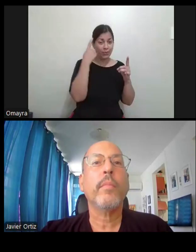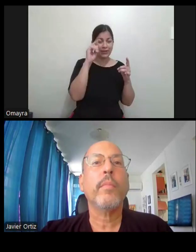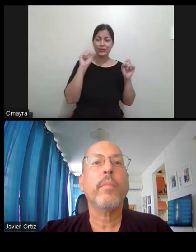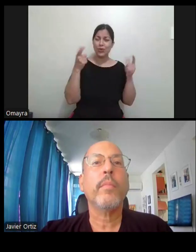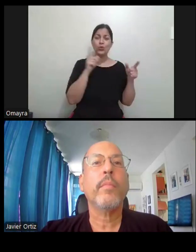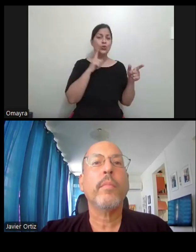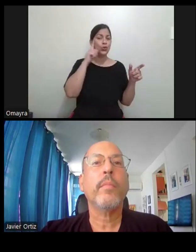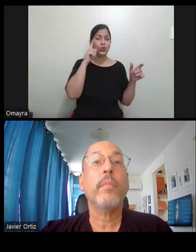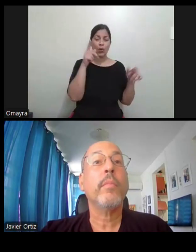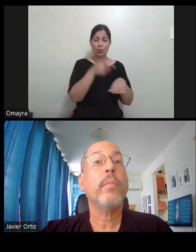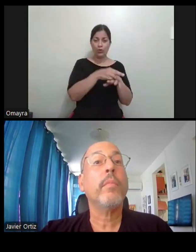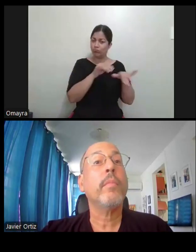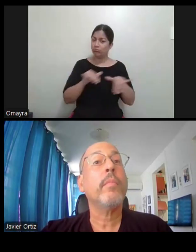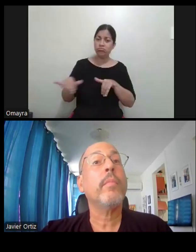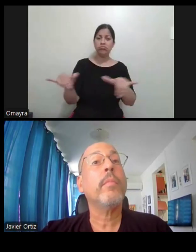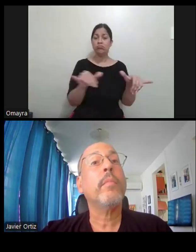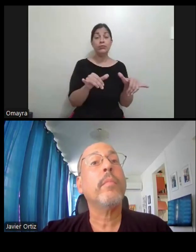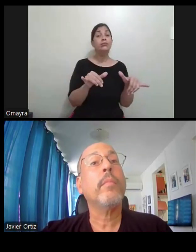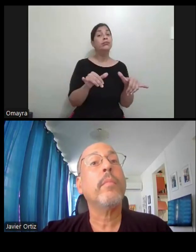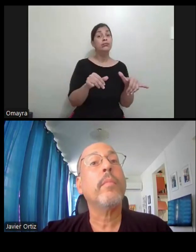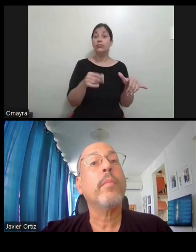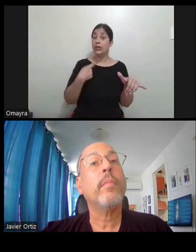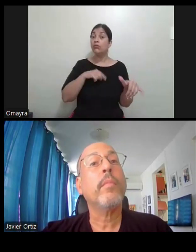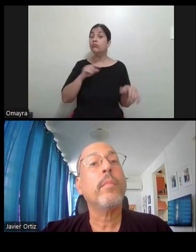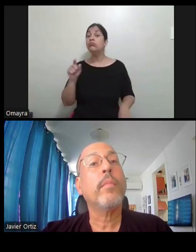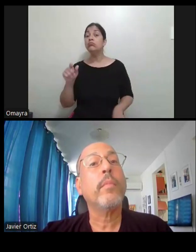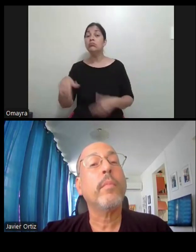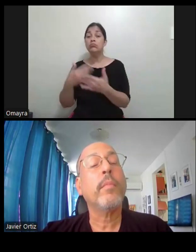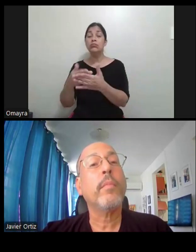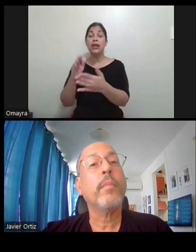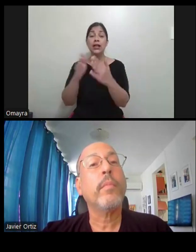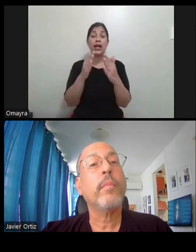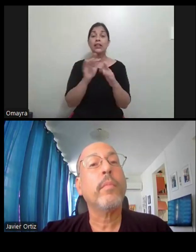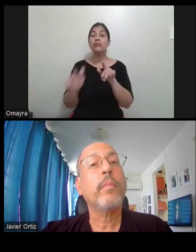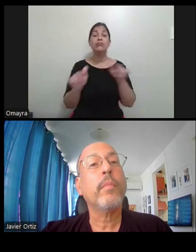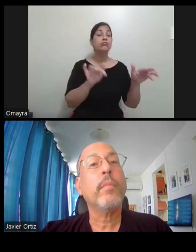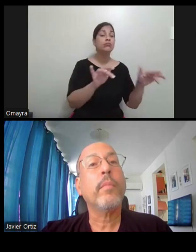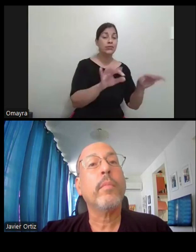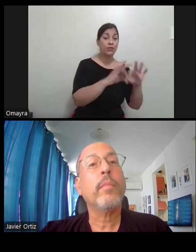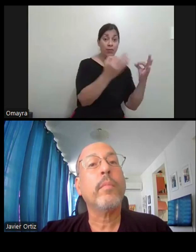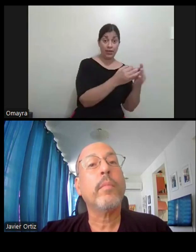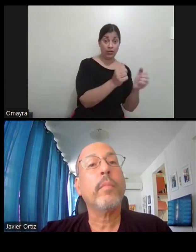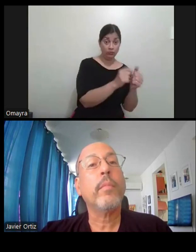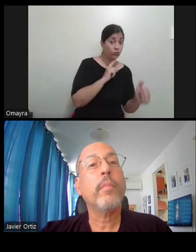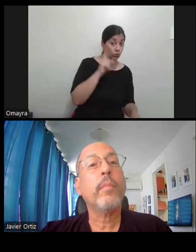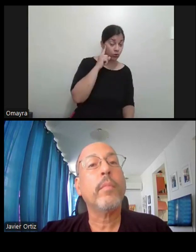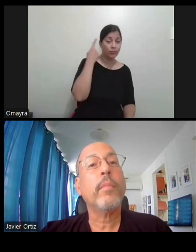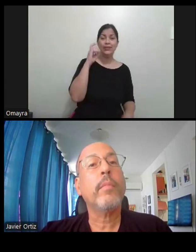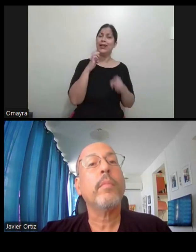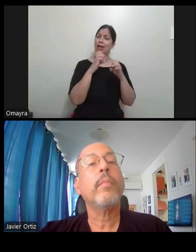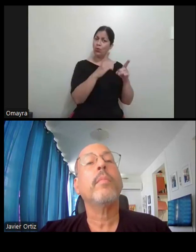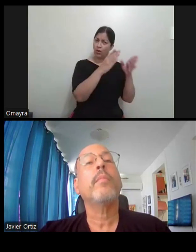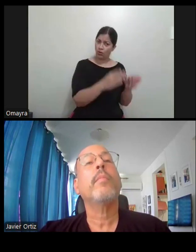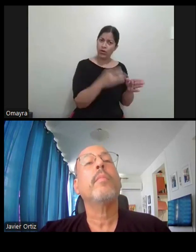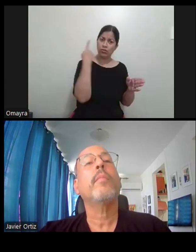sordas de Puerto Rico, y llegaban a las casas de las familias de sordos educadores en el nuevo